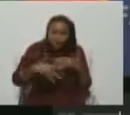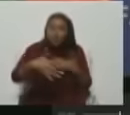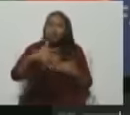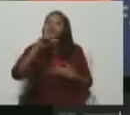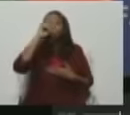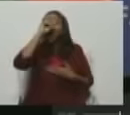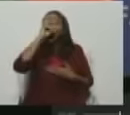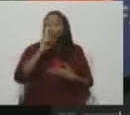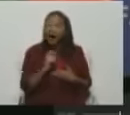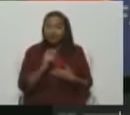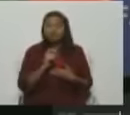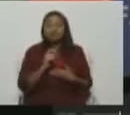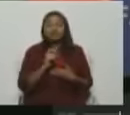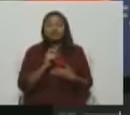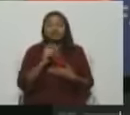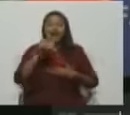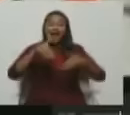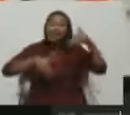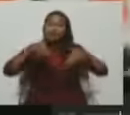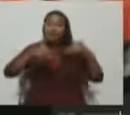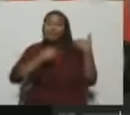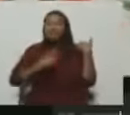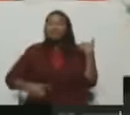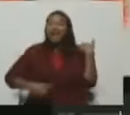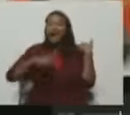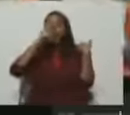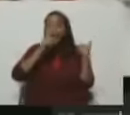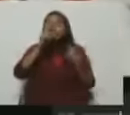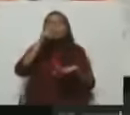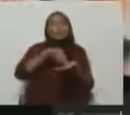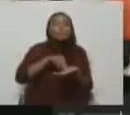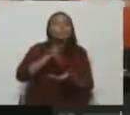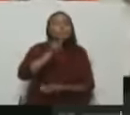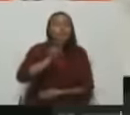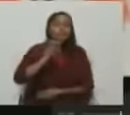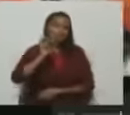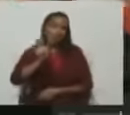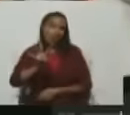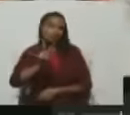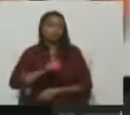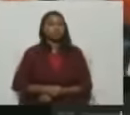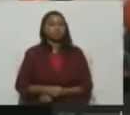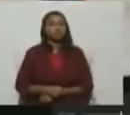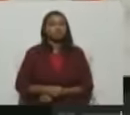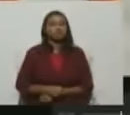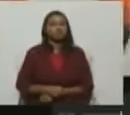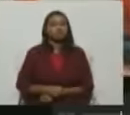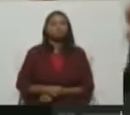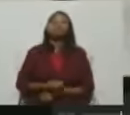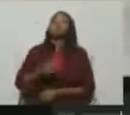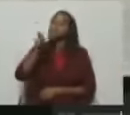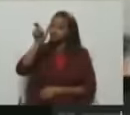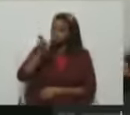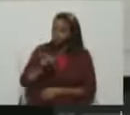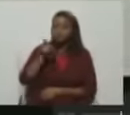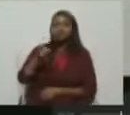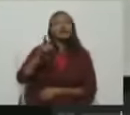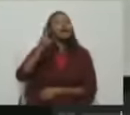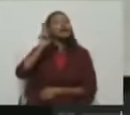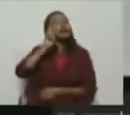elecciones presidenciales 2024. Y doctor Alfredo Ruiz, tenía usted razón